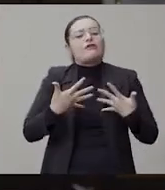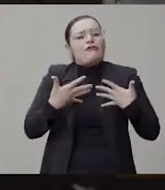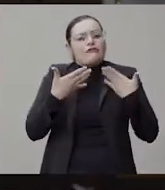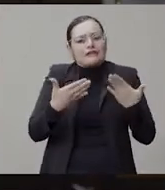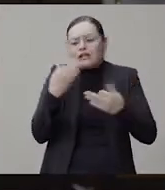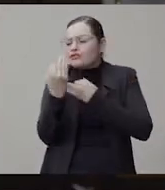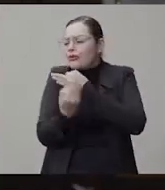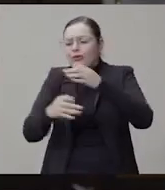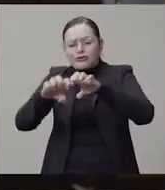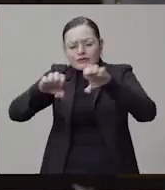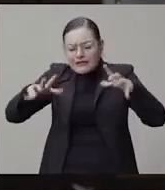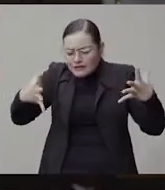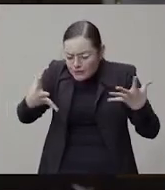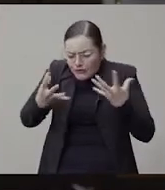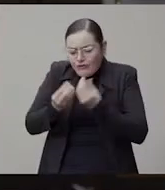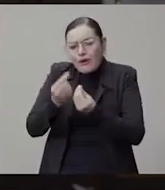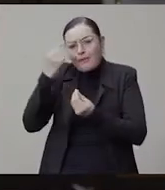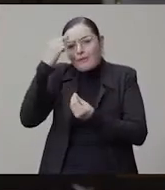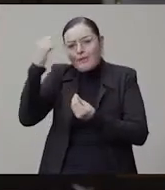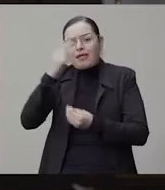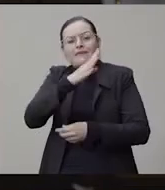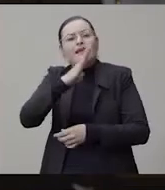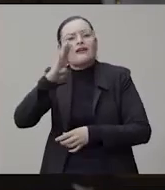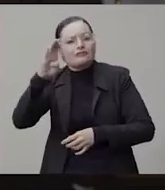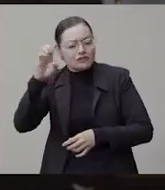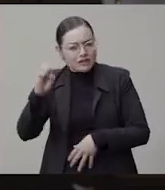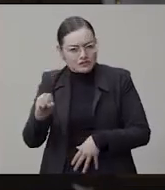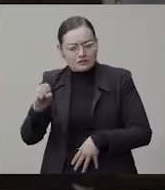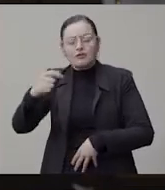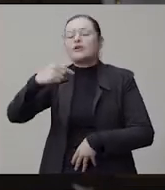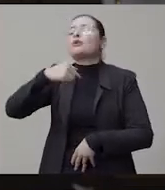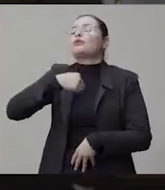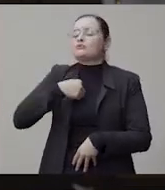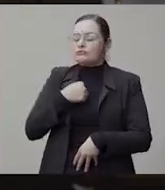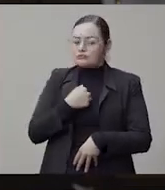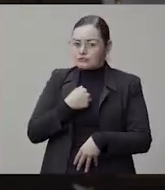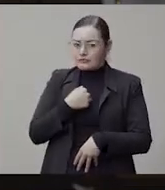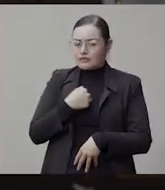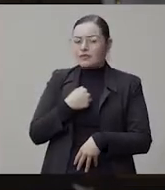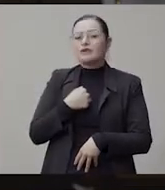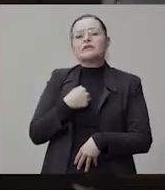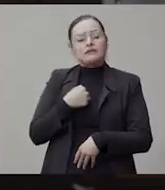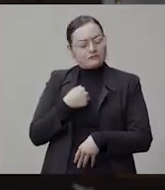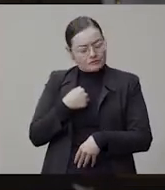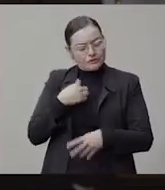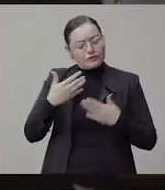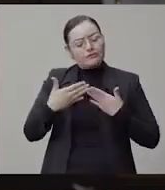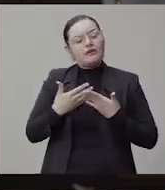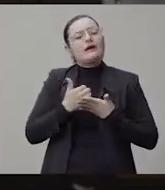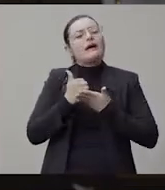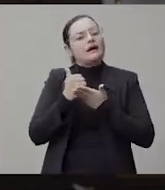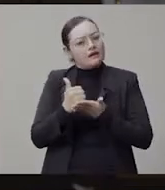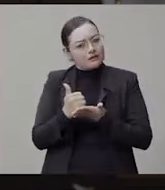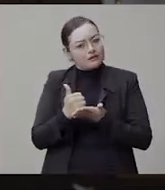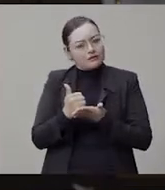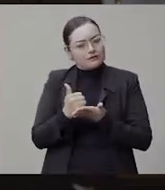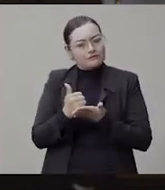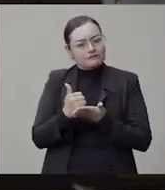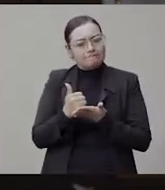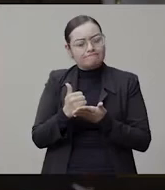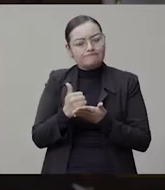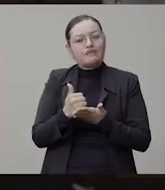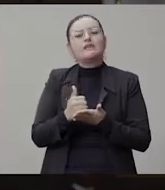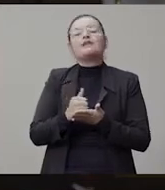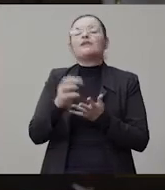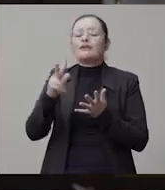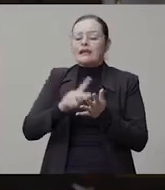de las y los ciudadanos hagamos equipo por baja california sur tienen mi ofrecimiento franco y